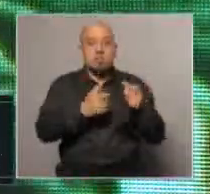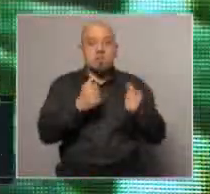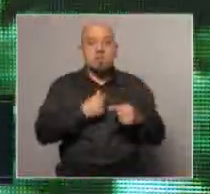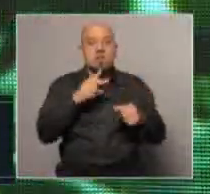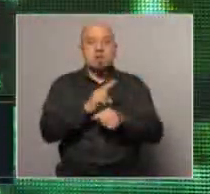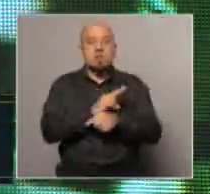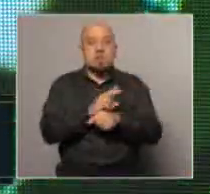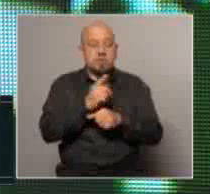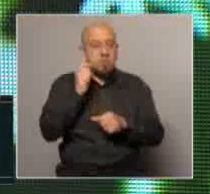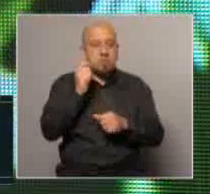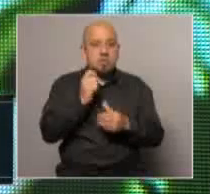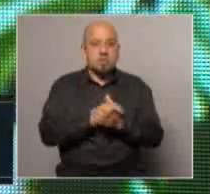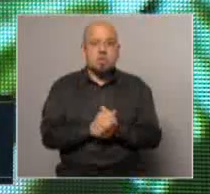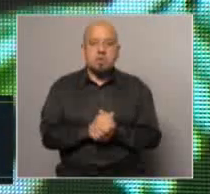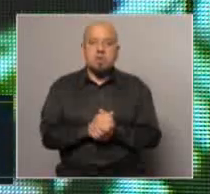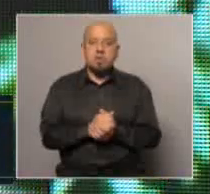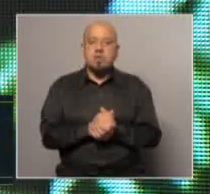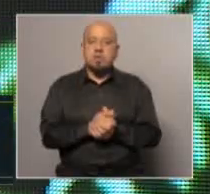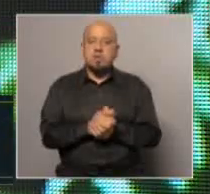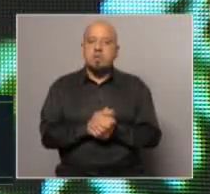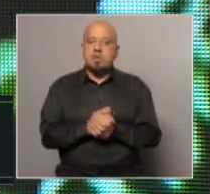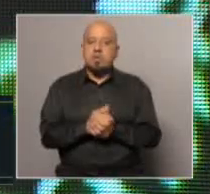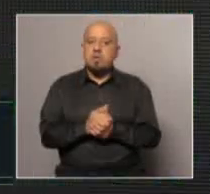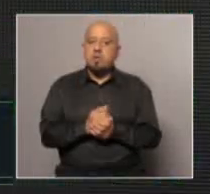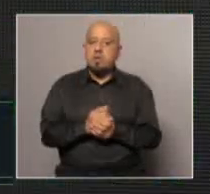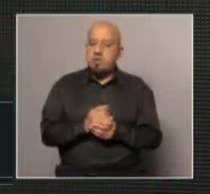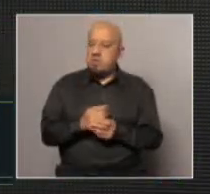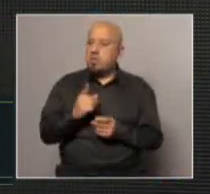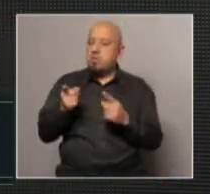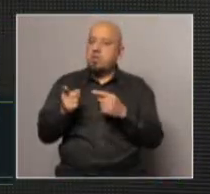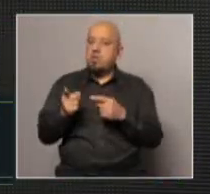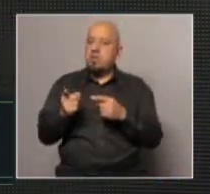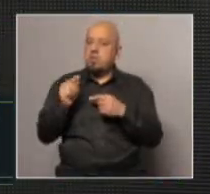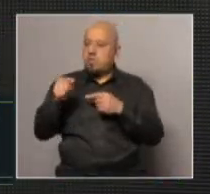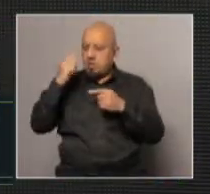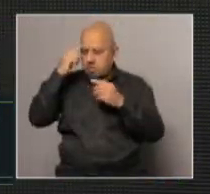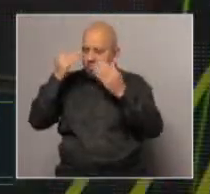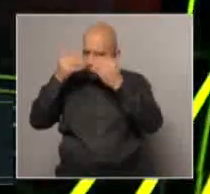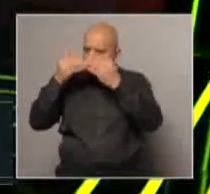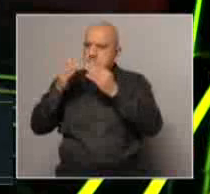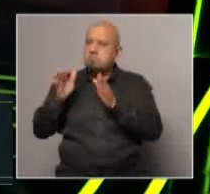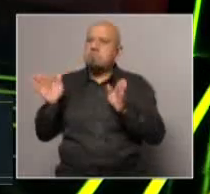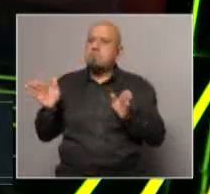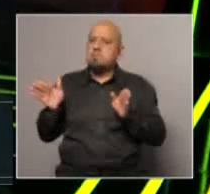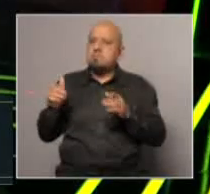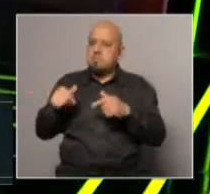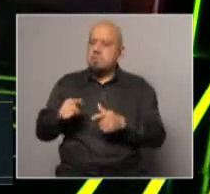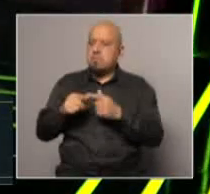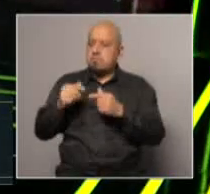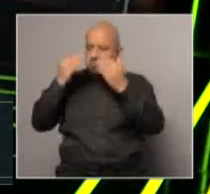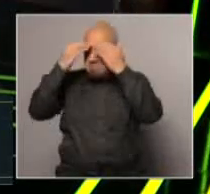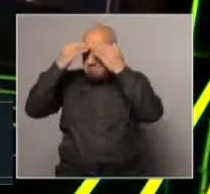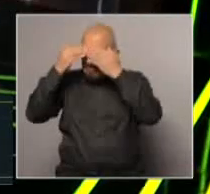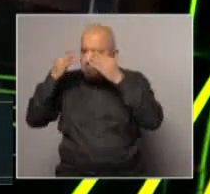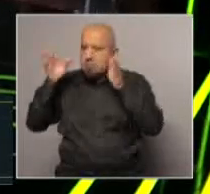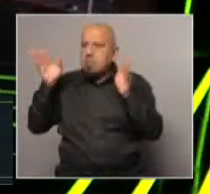seguridad pública también, ¿no? Radio, yo lo veo muy, muy abierto a una cantidad de cosas que durante muchos años nos ha costado discutir, por lo